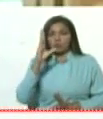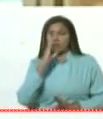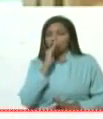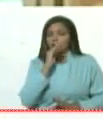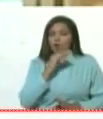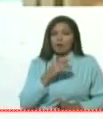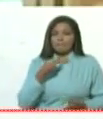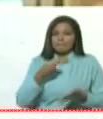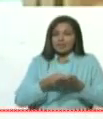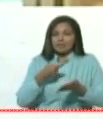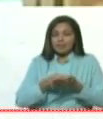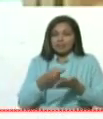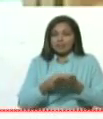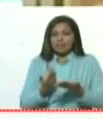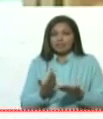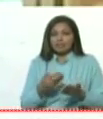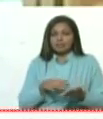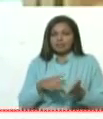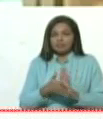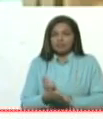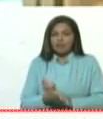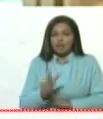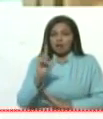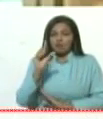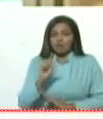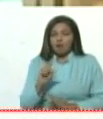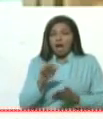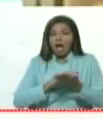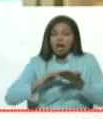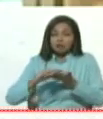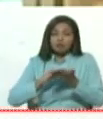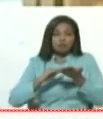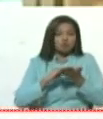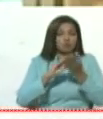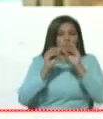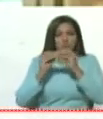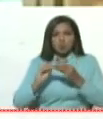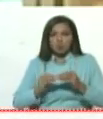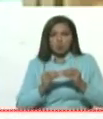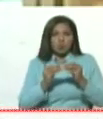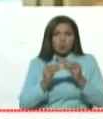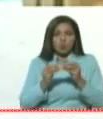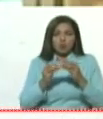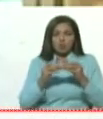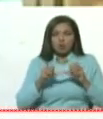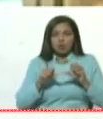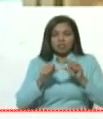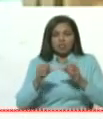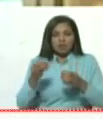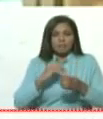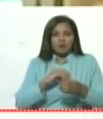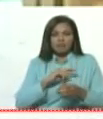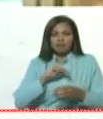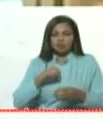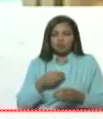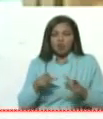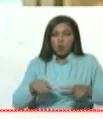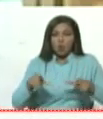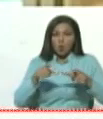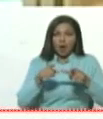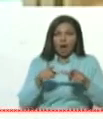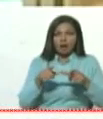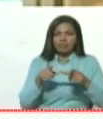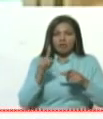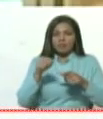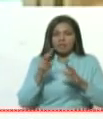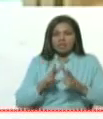para invertirlo en la restauración, rehabilitación, adecuación y mantenimiento de sitios e inmuebles